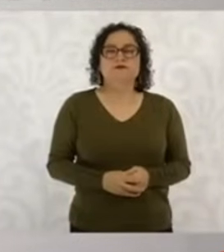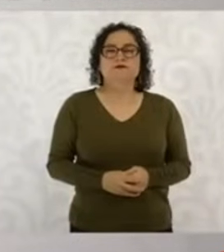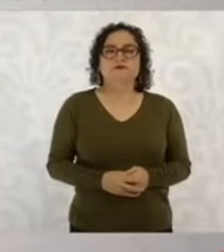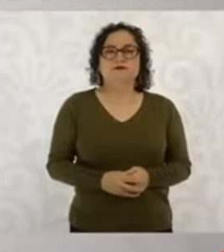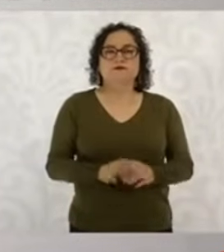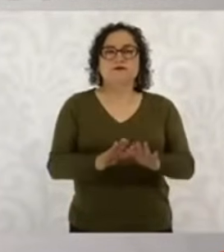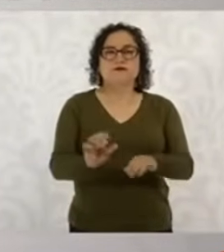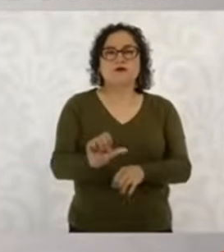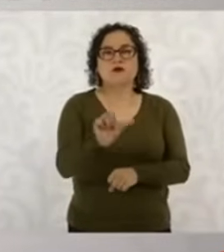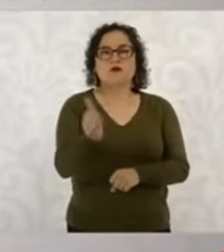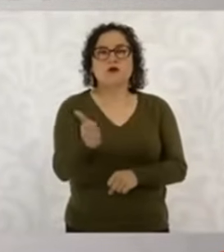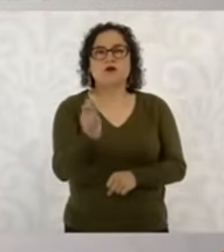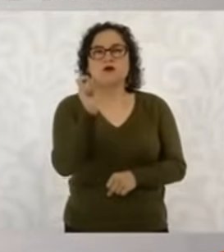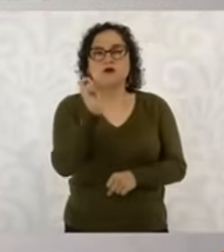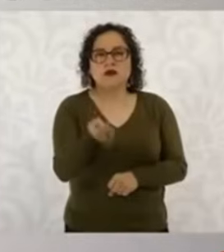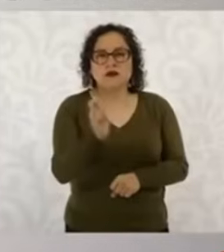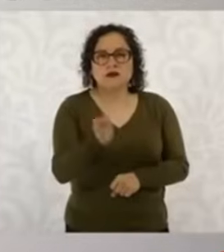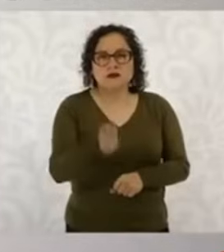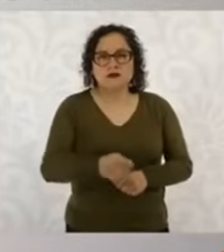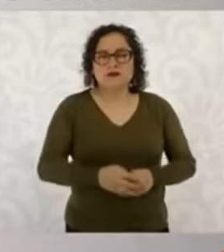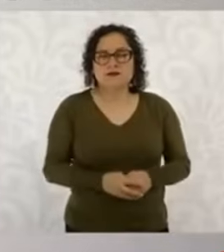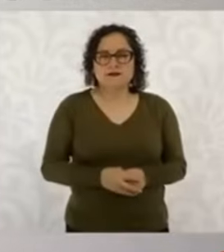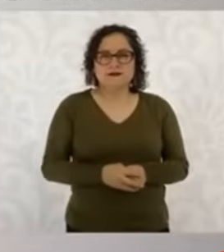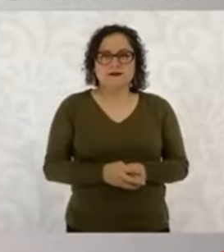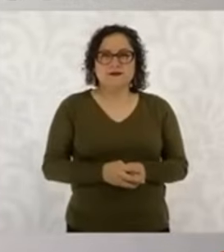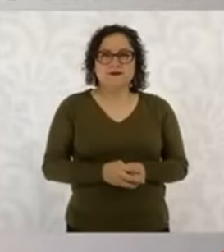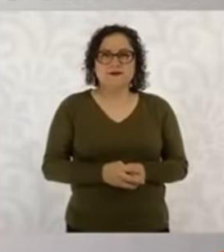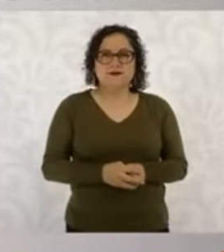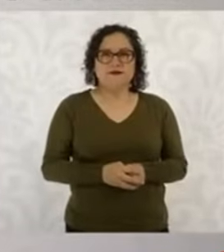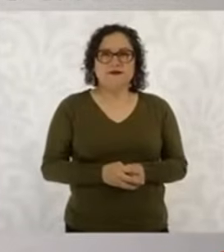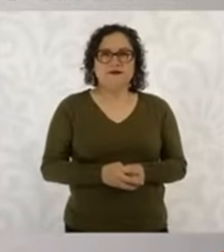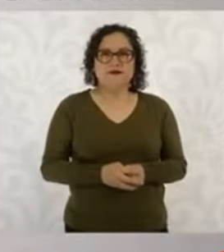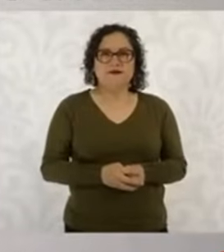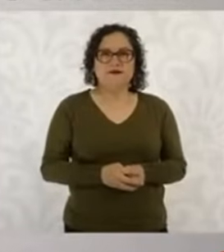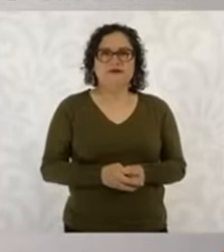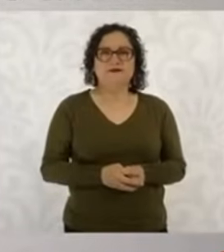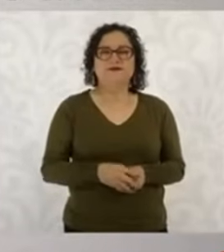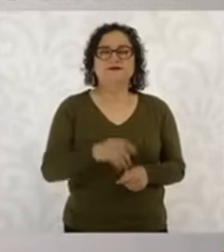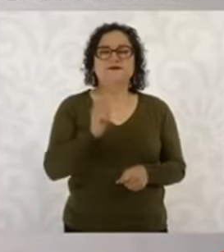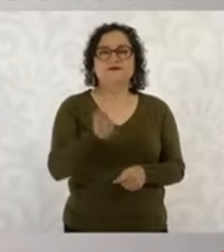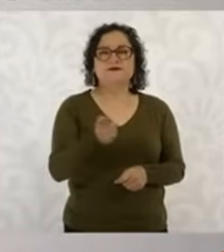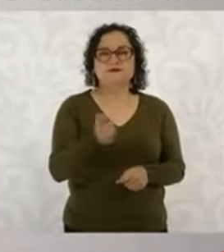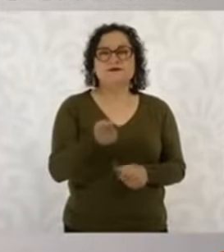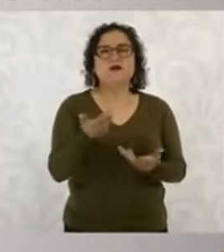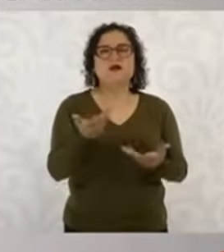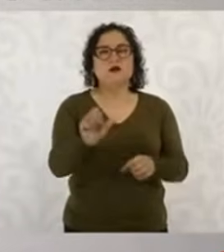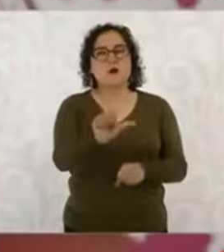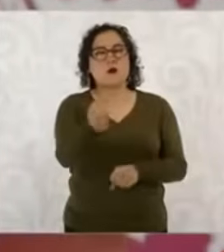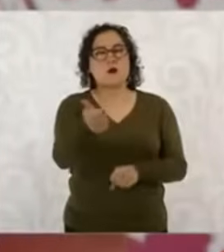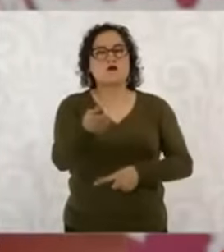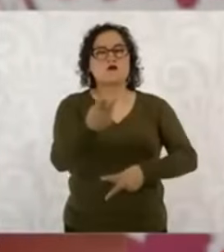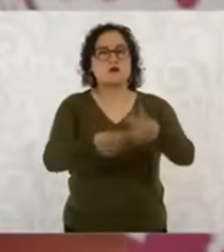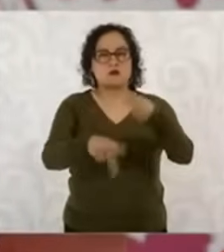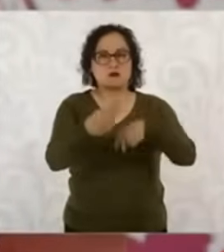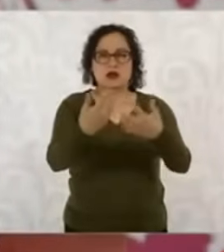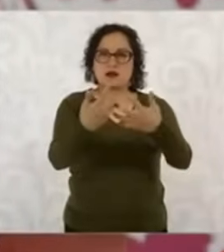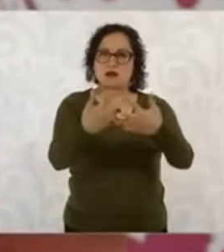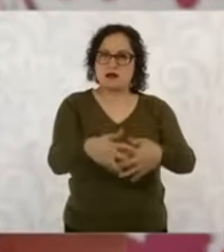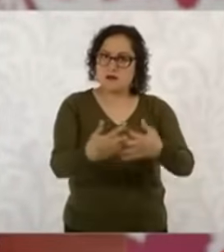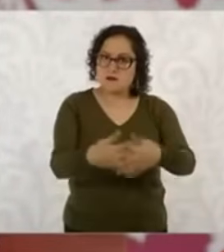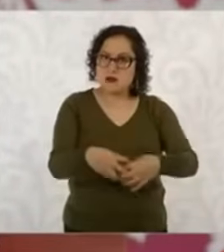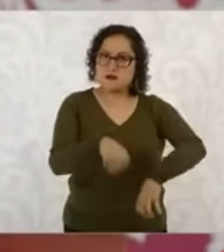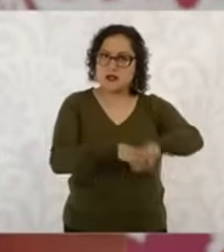capacidad recaudatoria a partir de seguir combatiendo la evasión